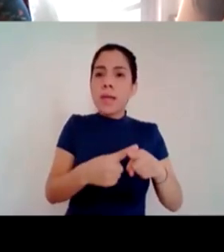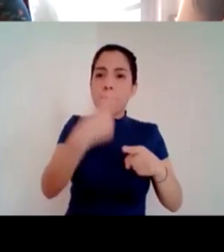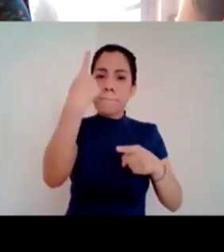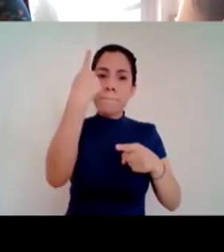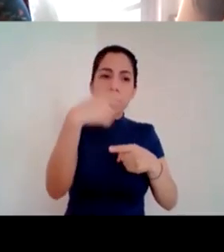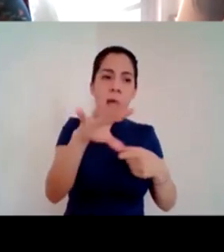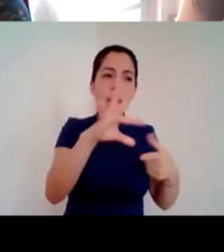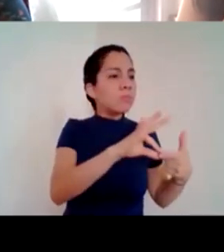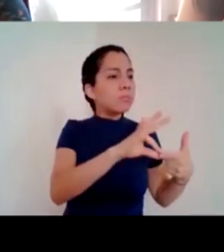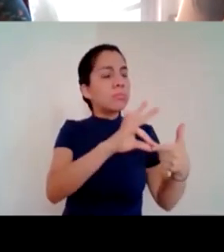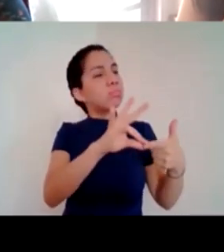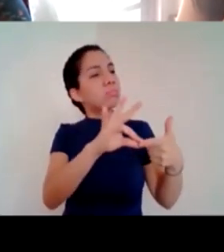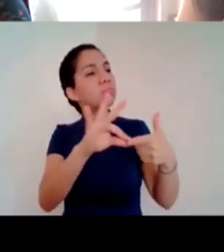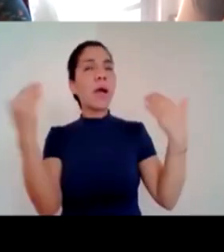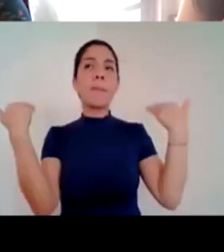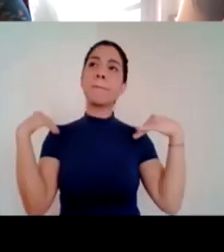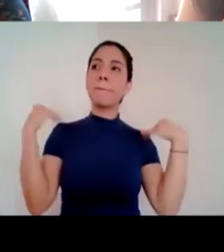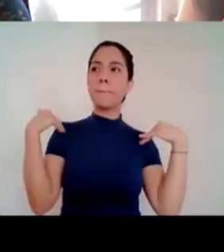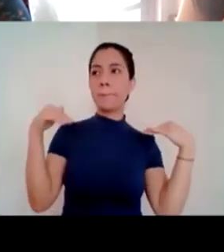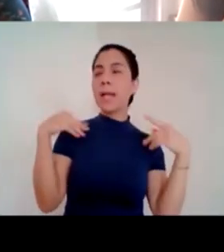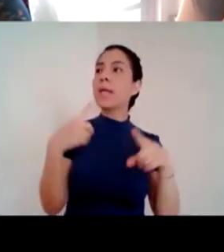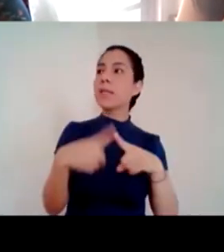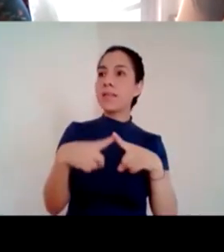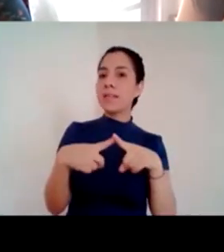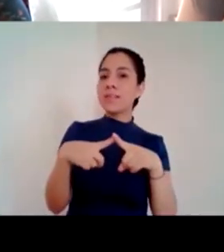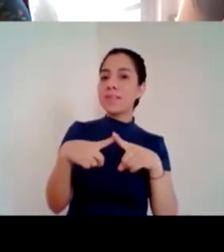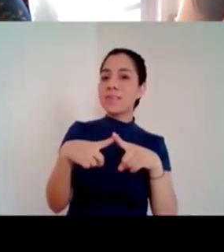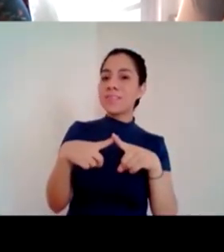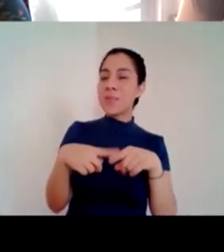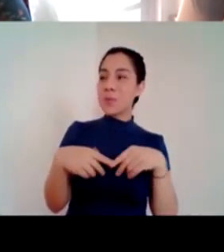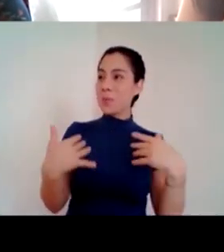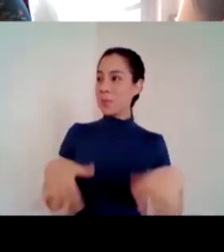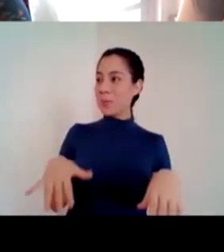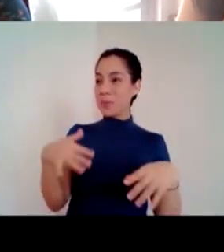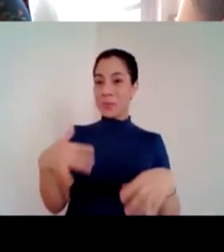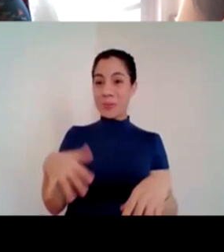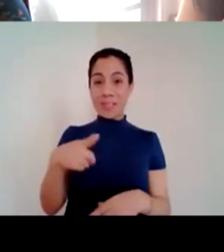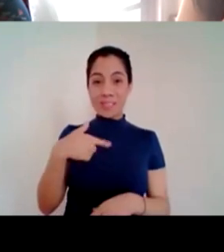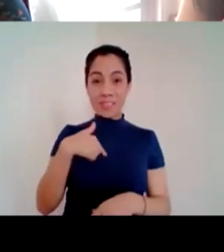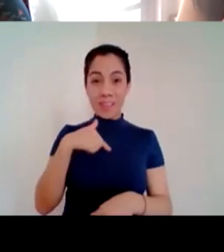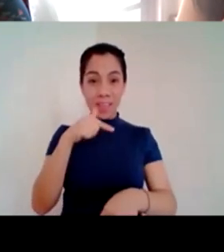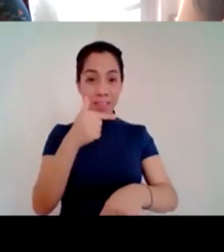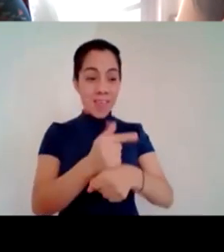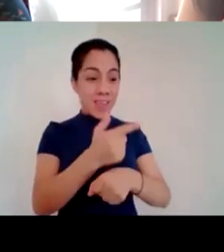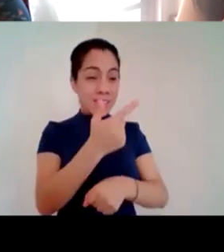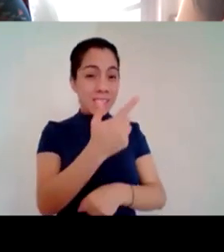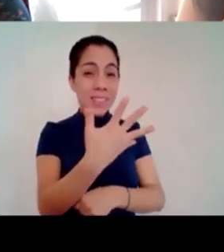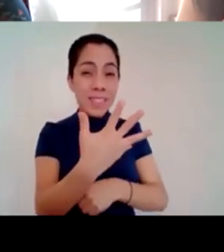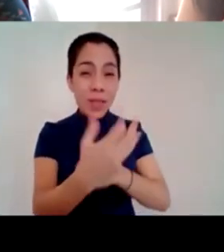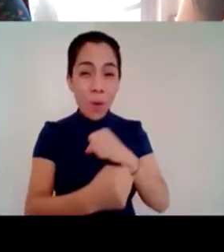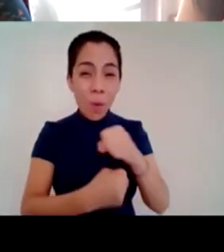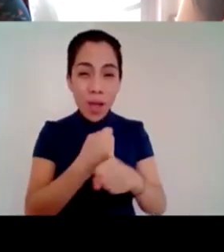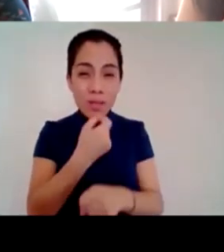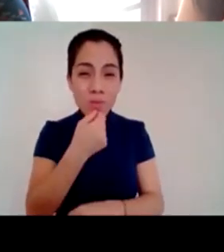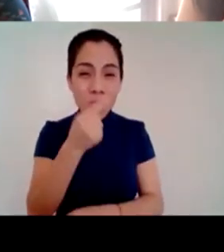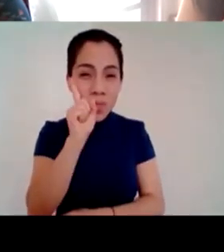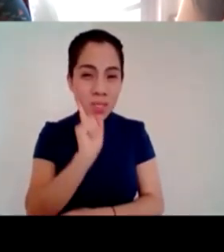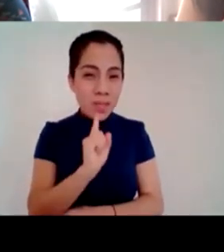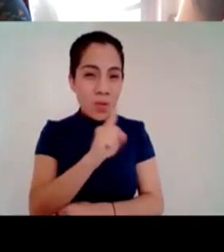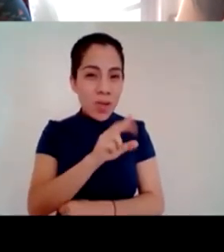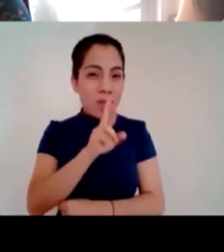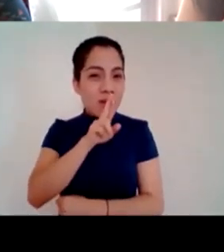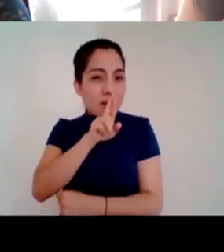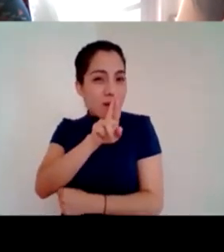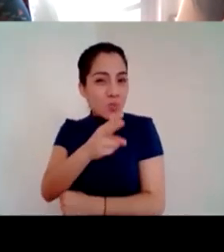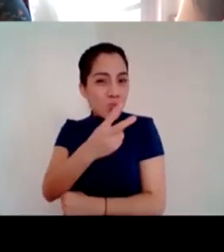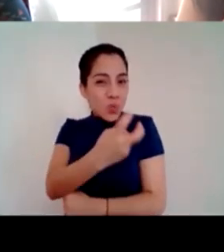a mí me me emocionó escuchar eso de una criatura decir tengo que cuidar a mi abuelito